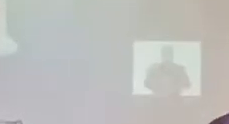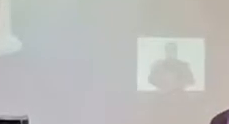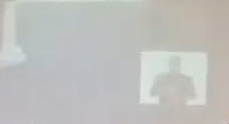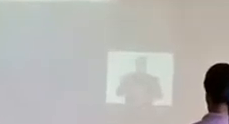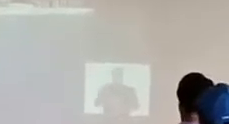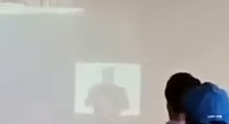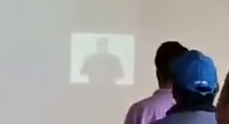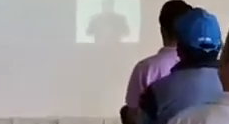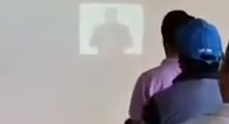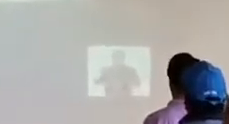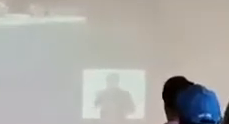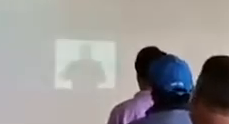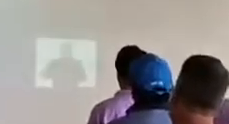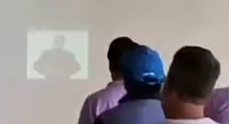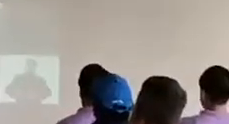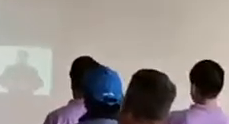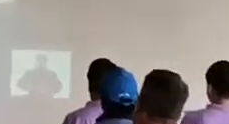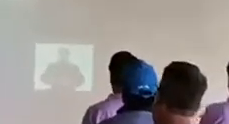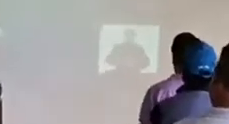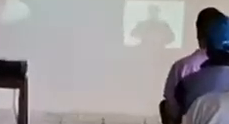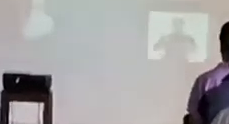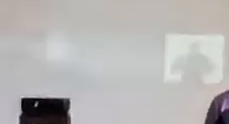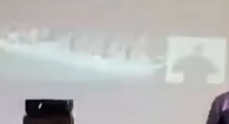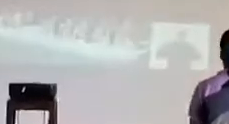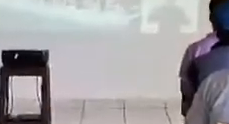Poder Judicial de la Ciudad de México.